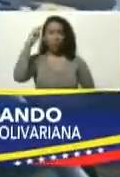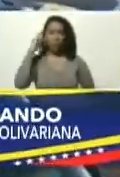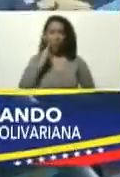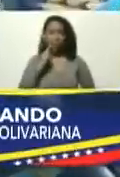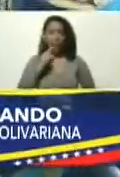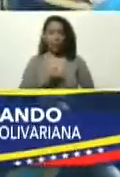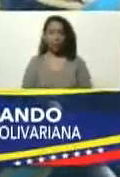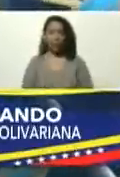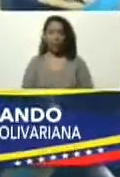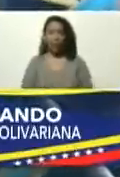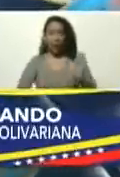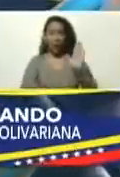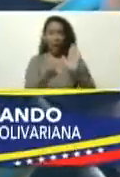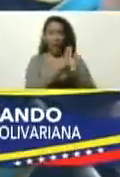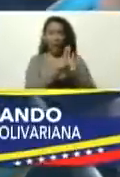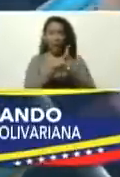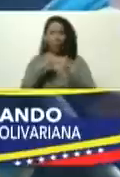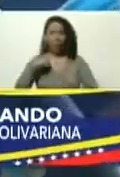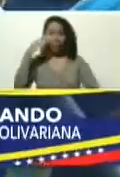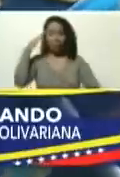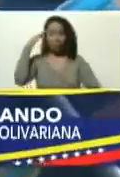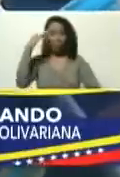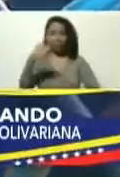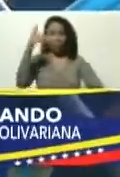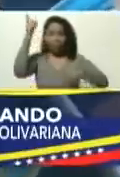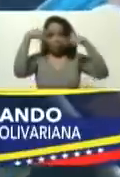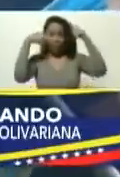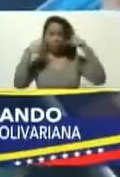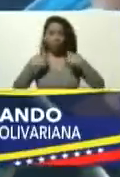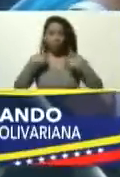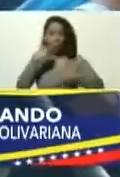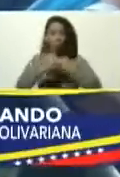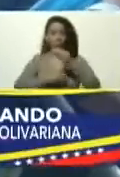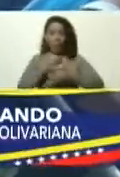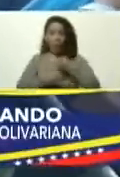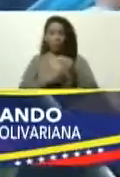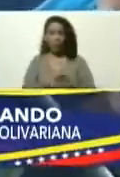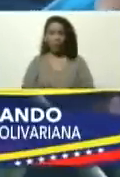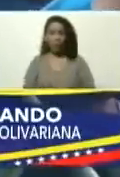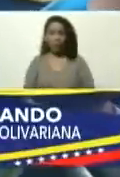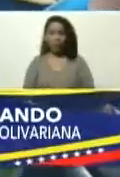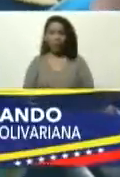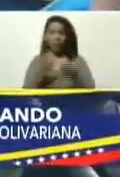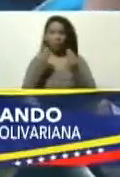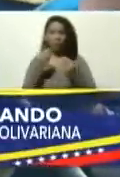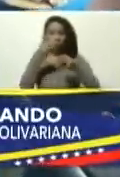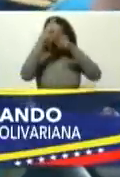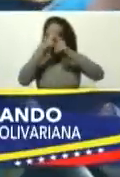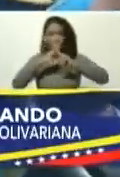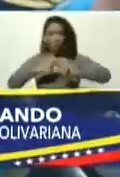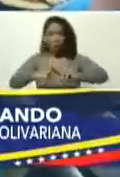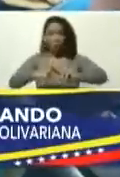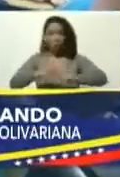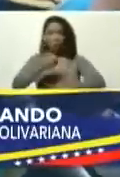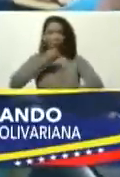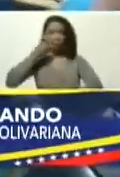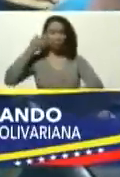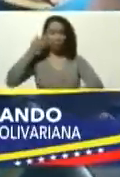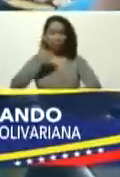y al legado de mi comandante Chávez. Lo hice con mucho honor, con mucha dignidad,